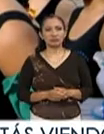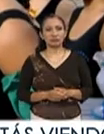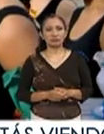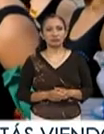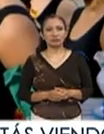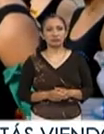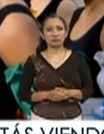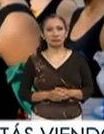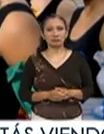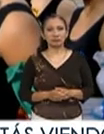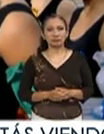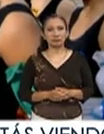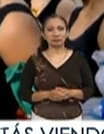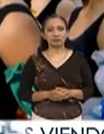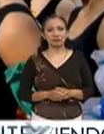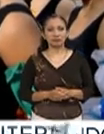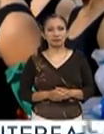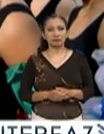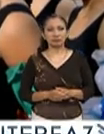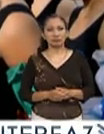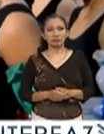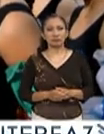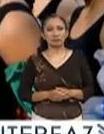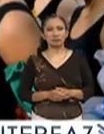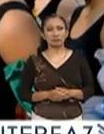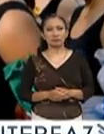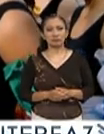Então ele quer saber